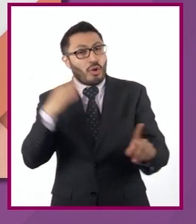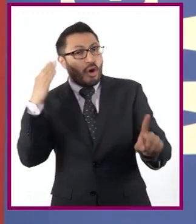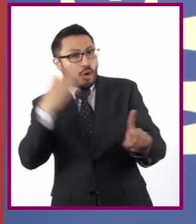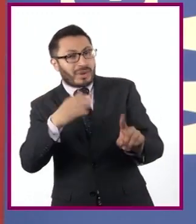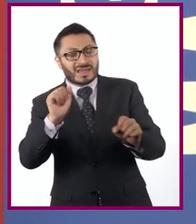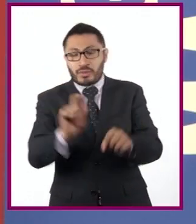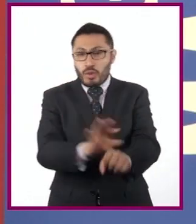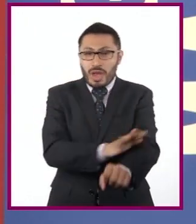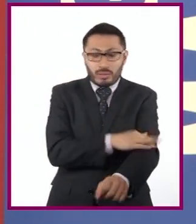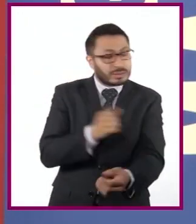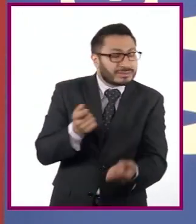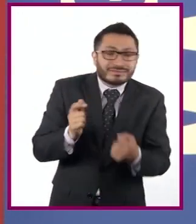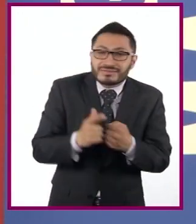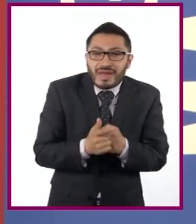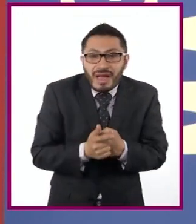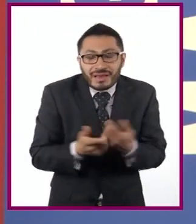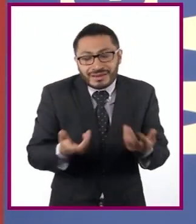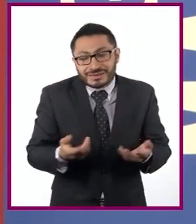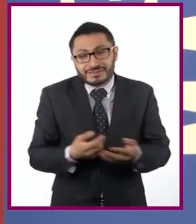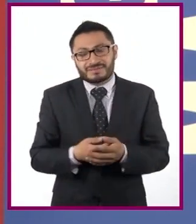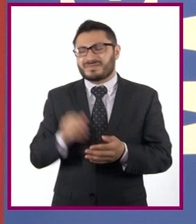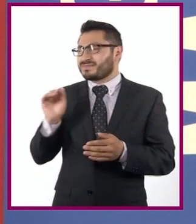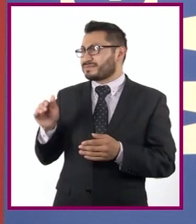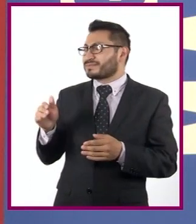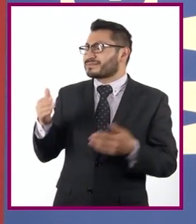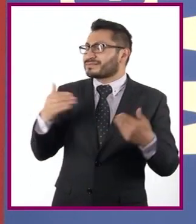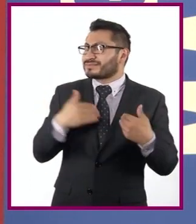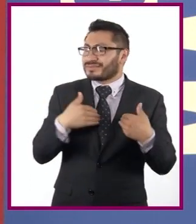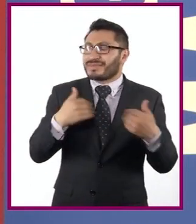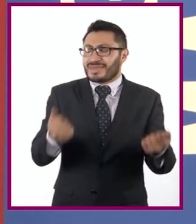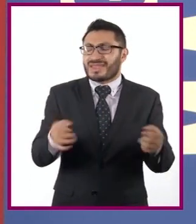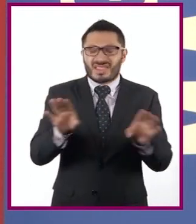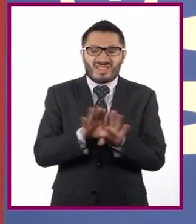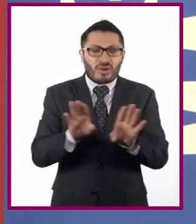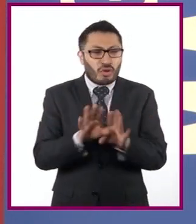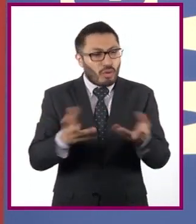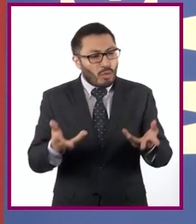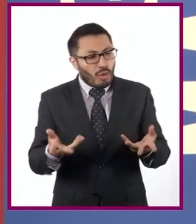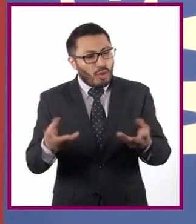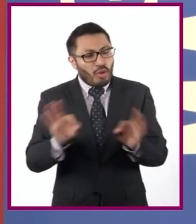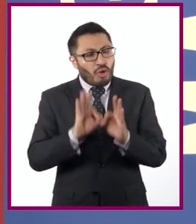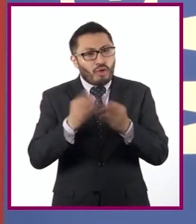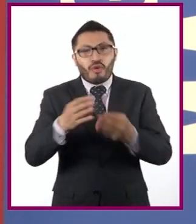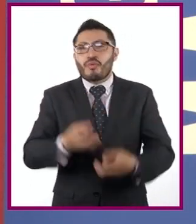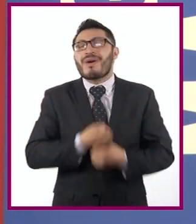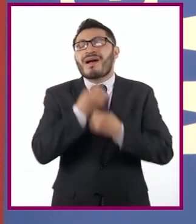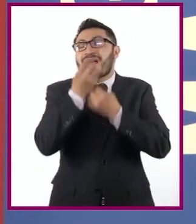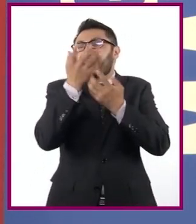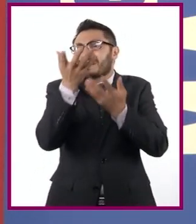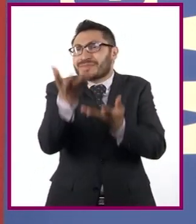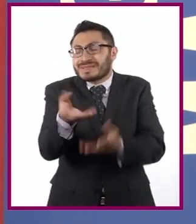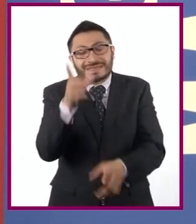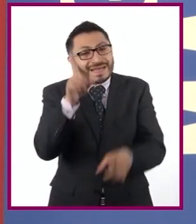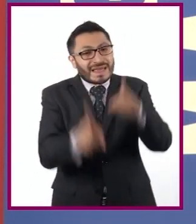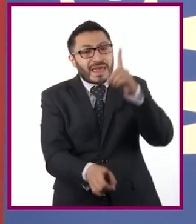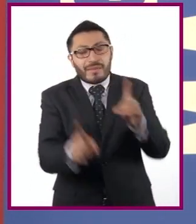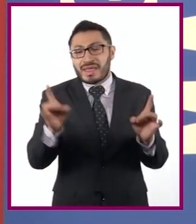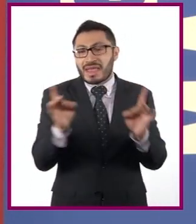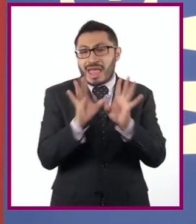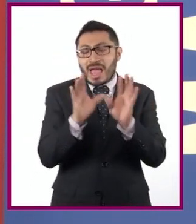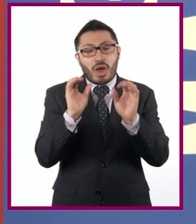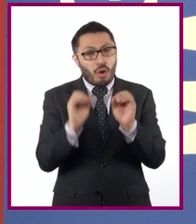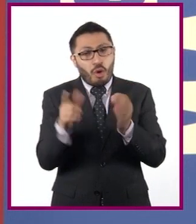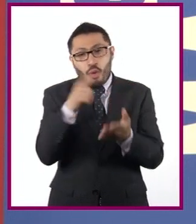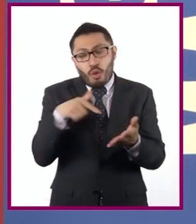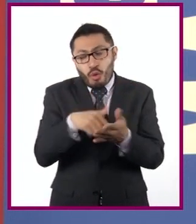emoción. Profesora, entiendo por entonación cuando uno expresa de acuerdo con la situación o al área geográfica